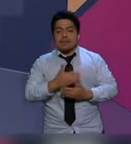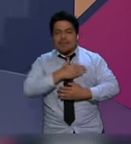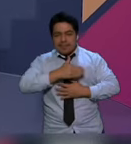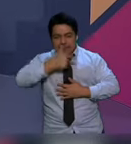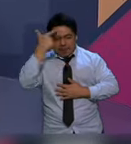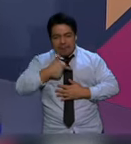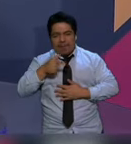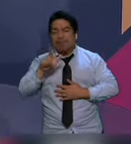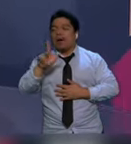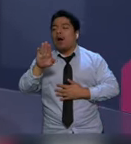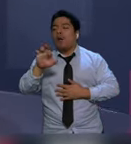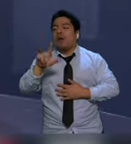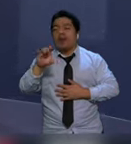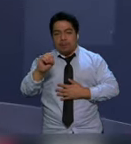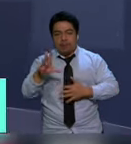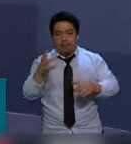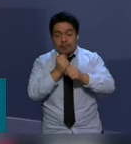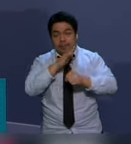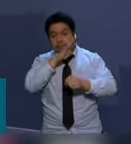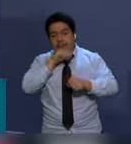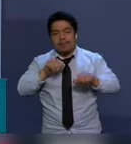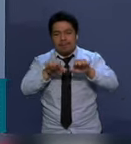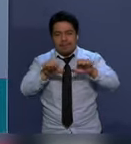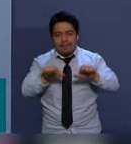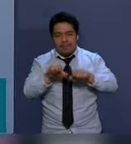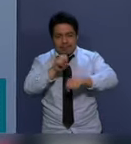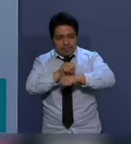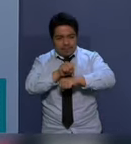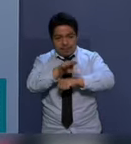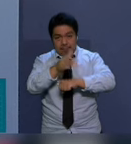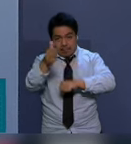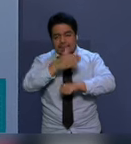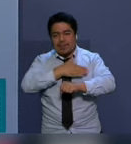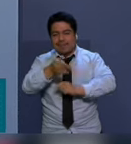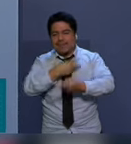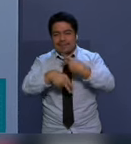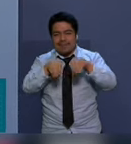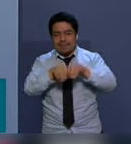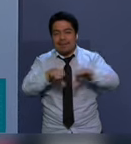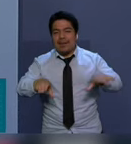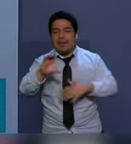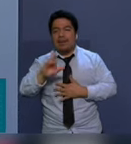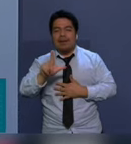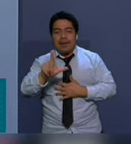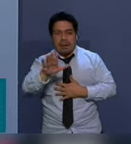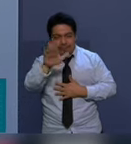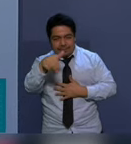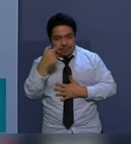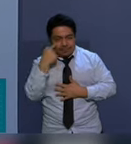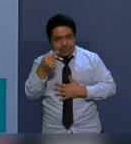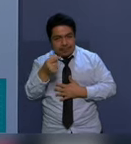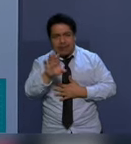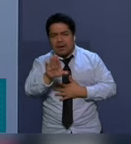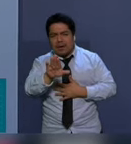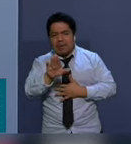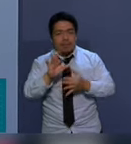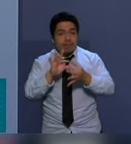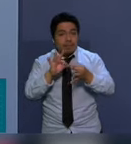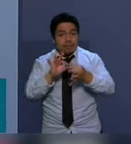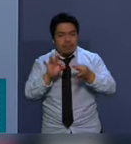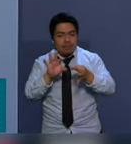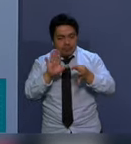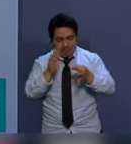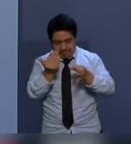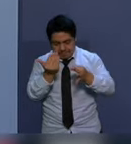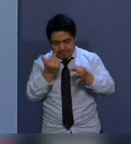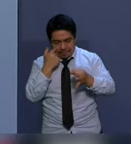Muy buenas noches, mi nombre es Braulio Luna y en nombre de todo el equipo que hace posible esta transmisión, le doy la más cordial bienvenida a Informe Capital. Y antes de empezar con la información,